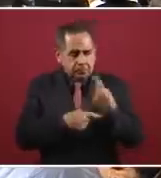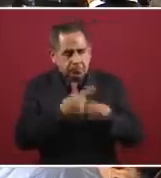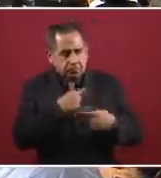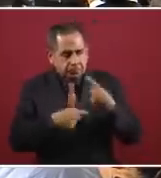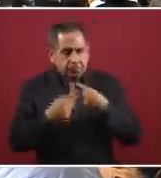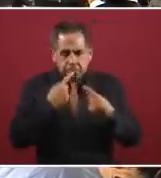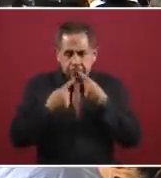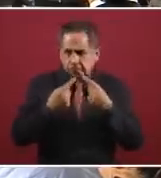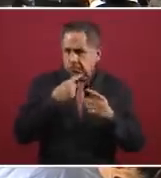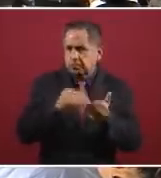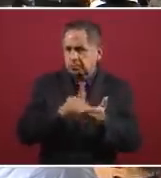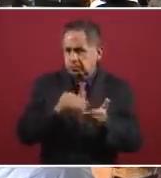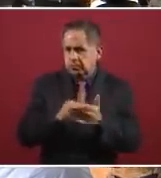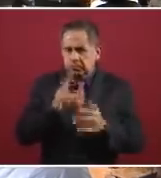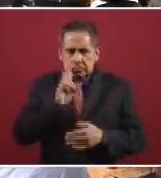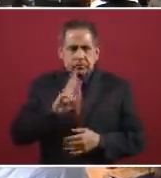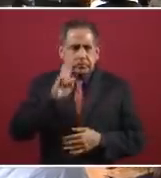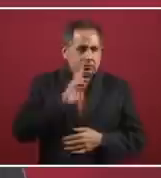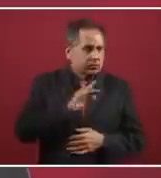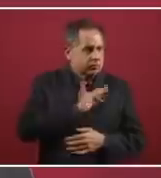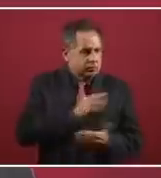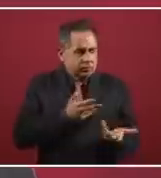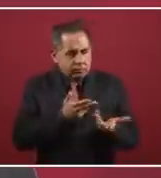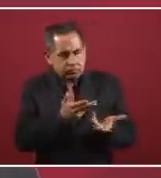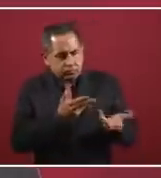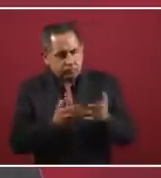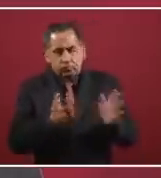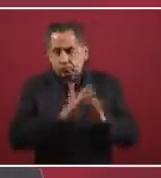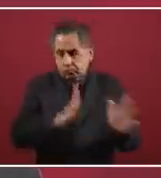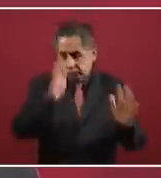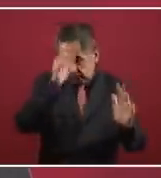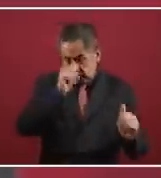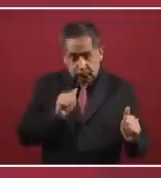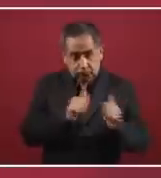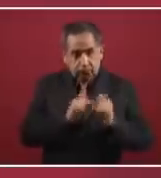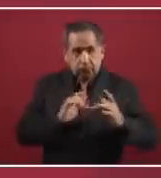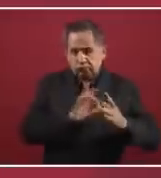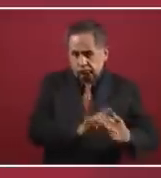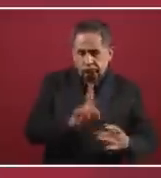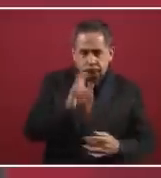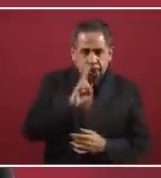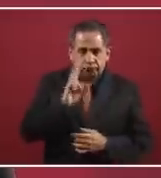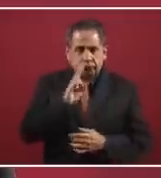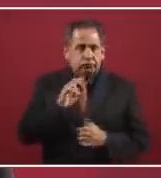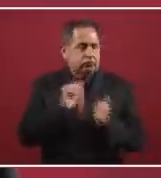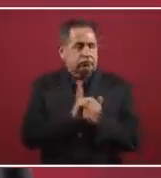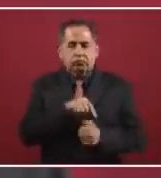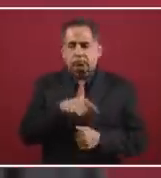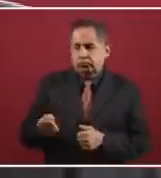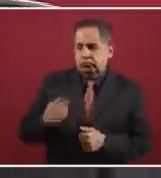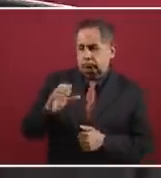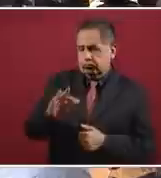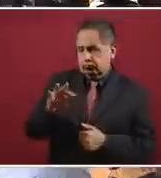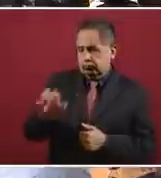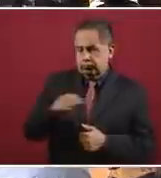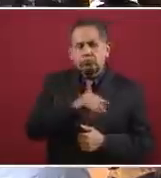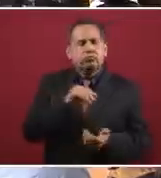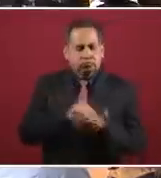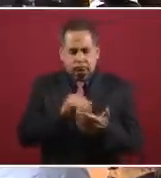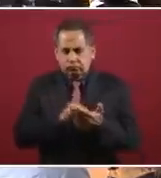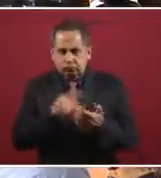estuvieron buscando el acuerdo, el acercamiento con la Comisión Federal de